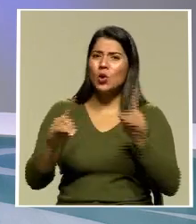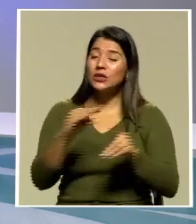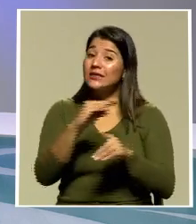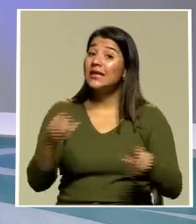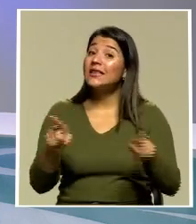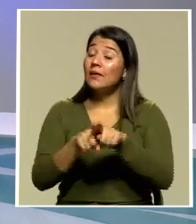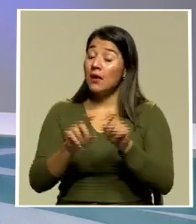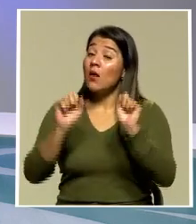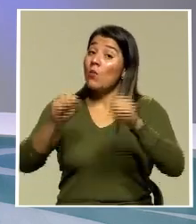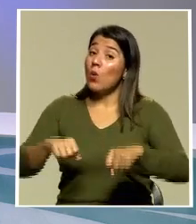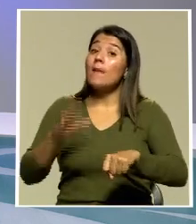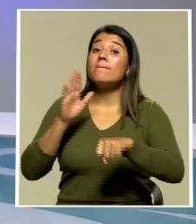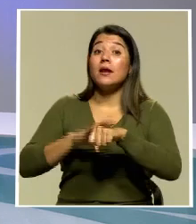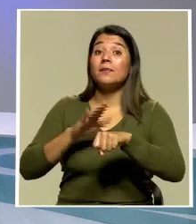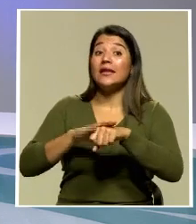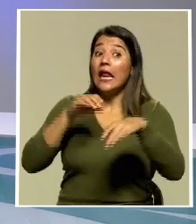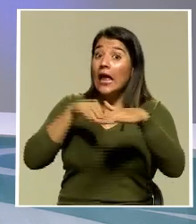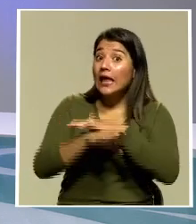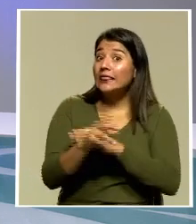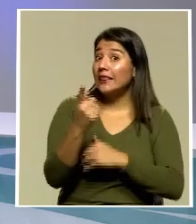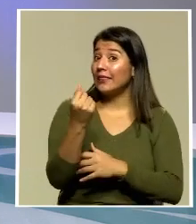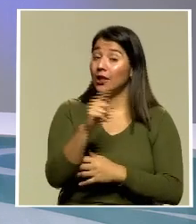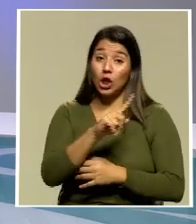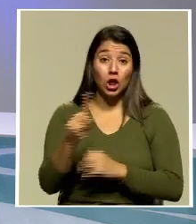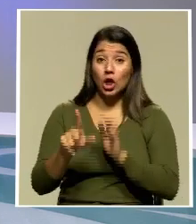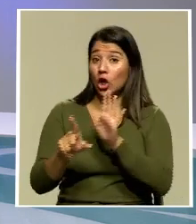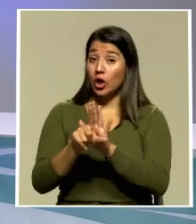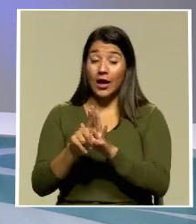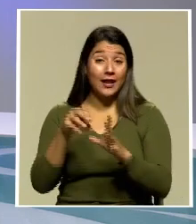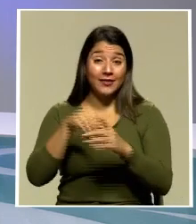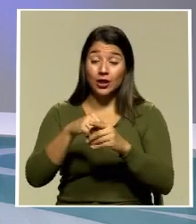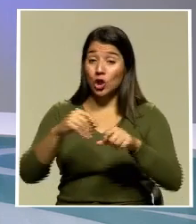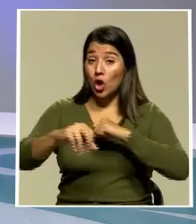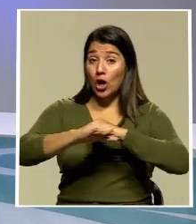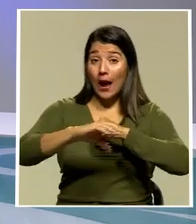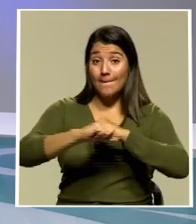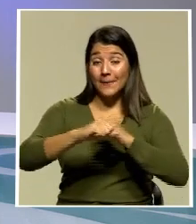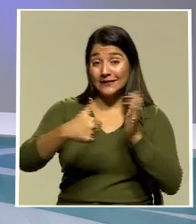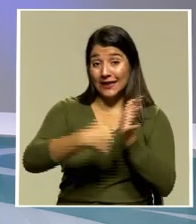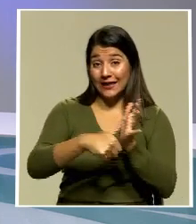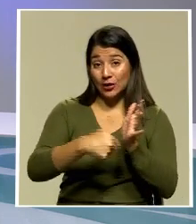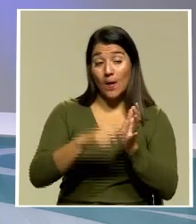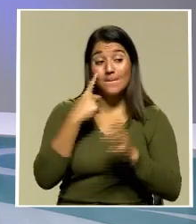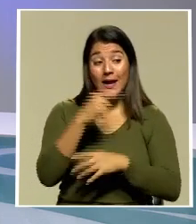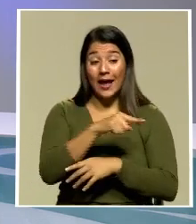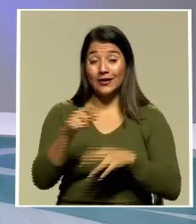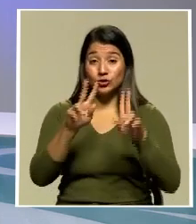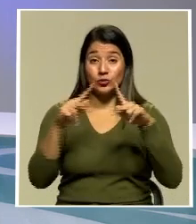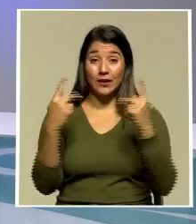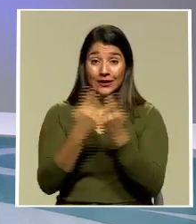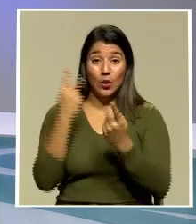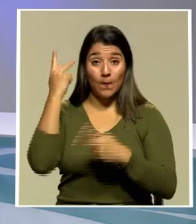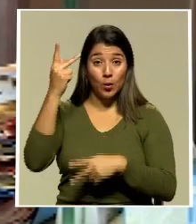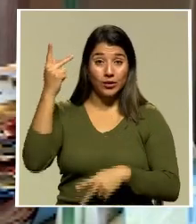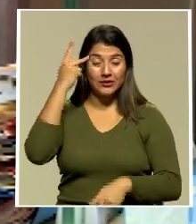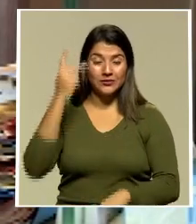inclusive podría permitir el ingreso de dineros ilícitos en las campañas electorales de estas agrupaciones políticas.